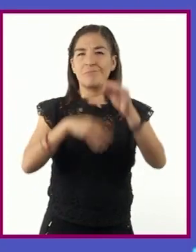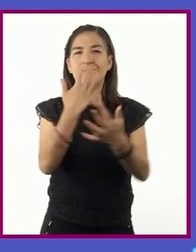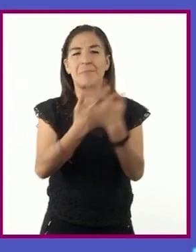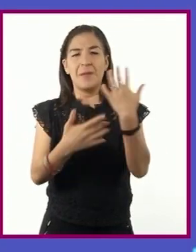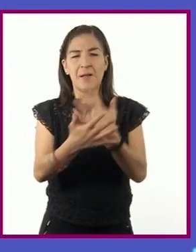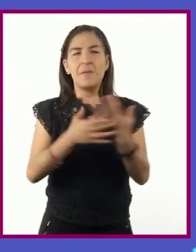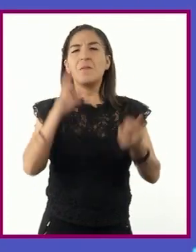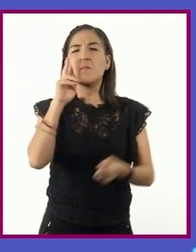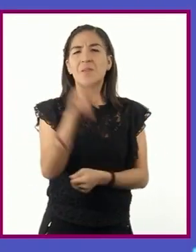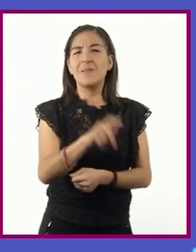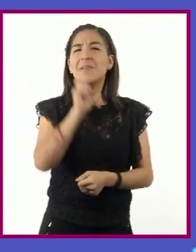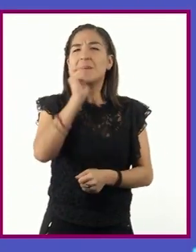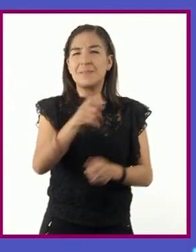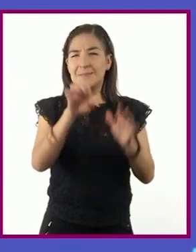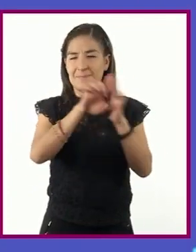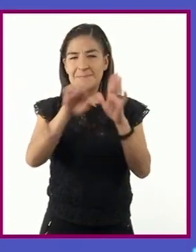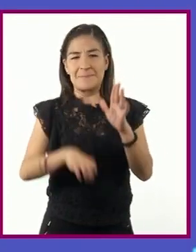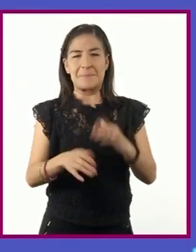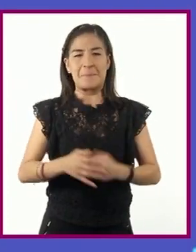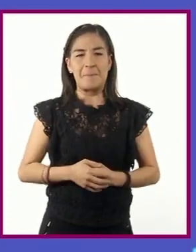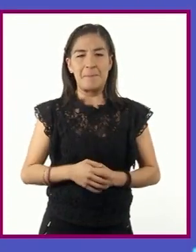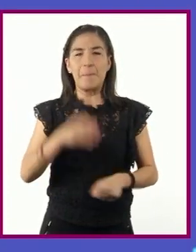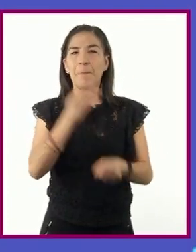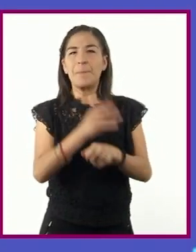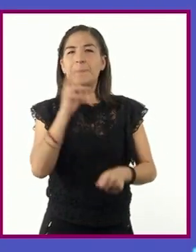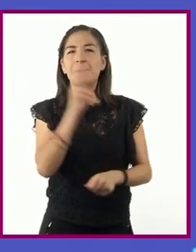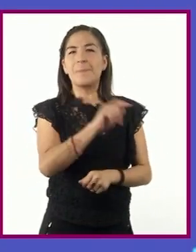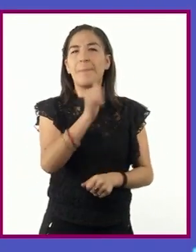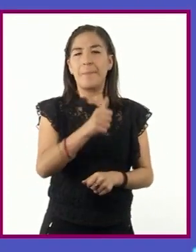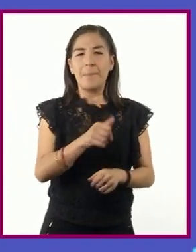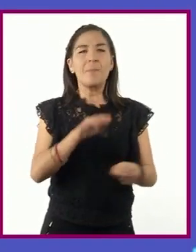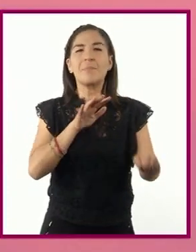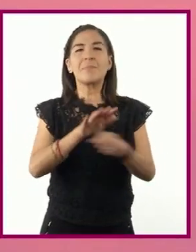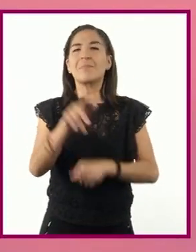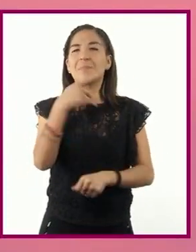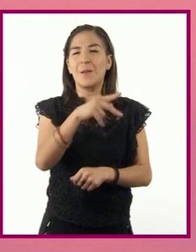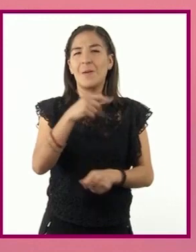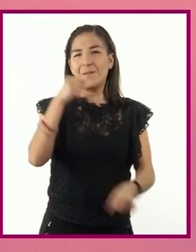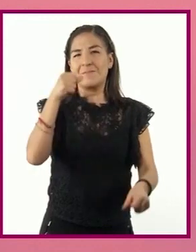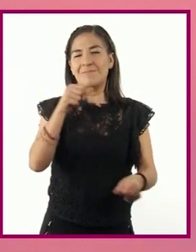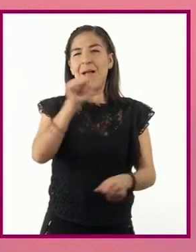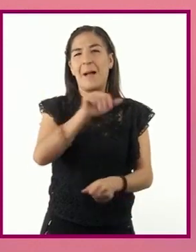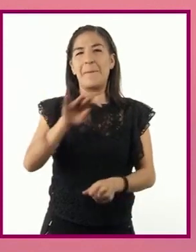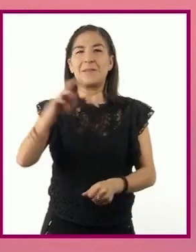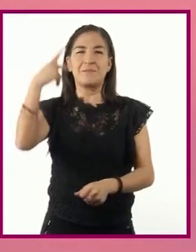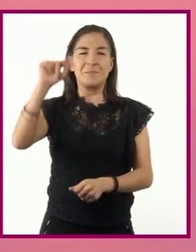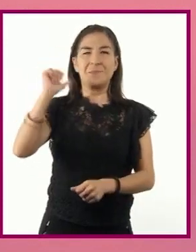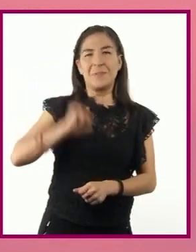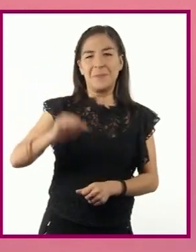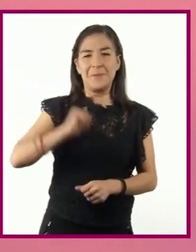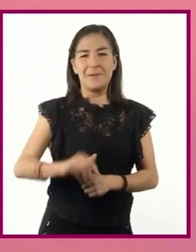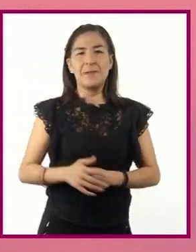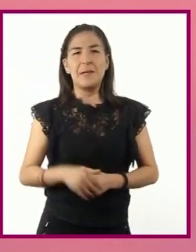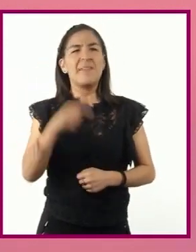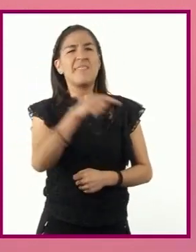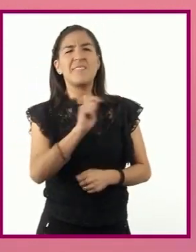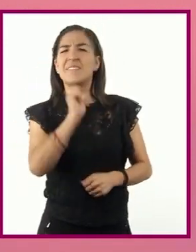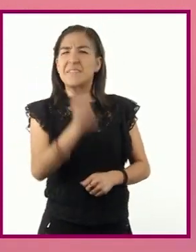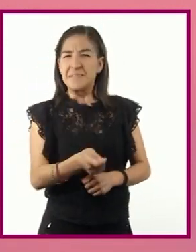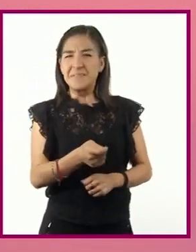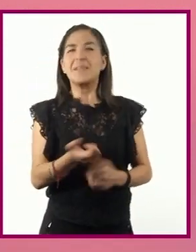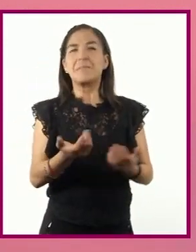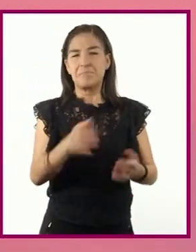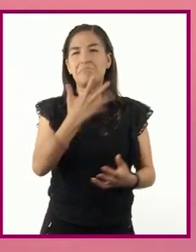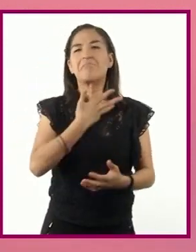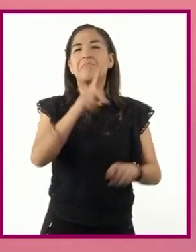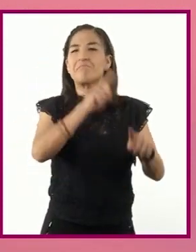Eso se observa, por ejemplo, en esta pieza de su alfabeto primitivo. Si atendemos a este código, podríamos